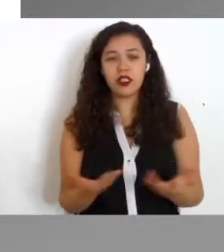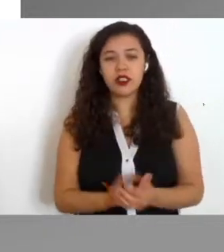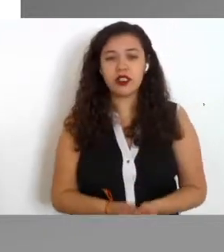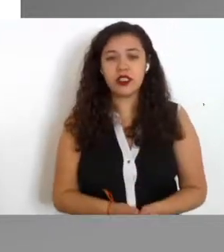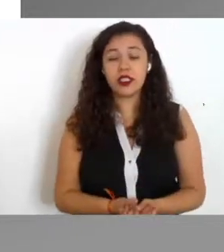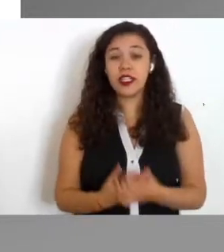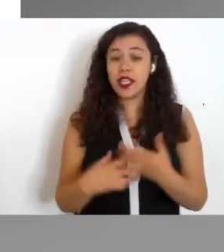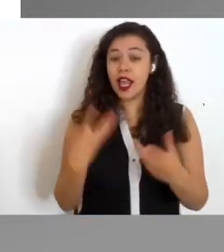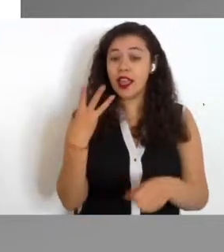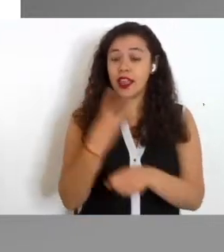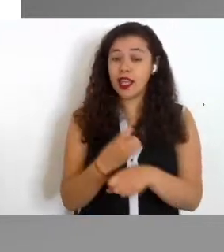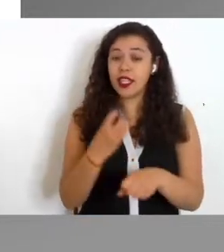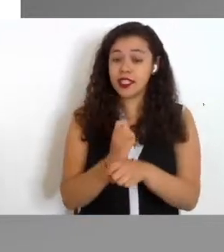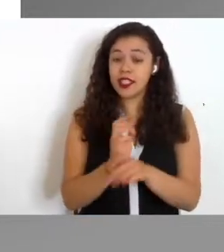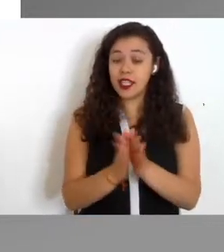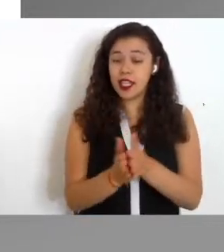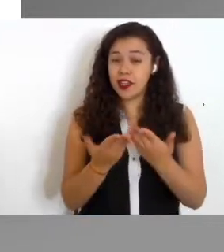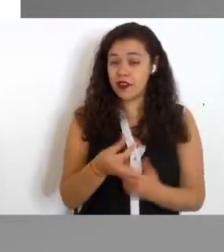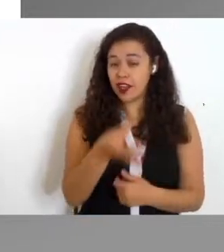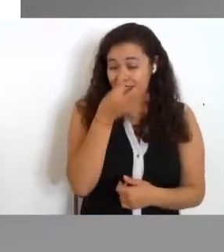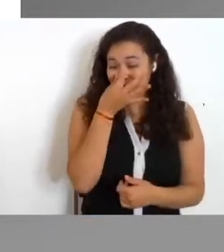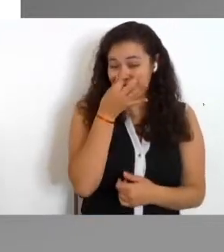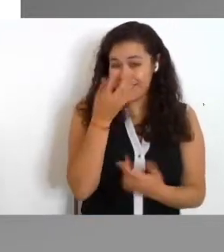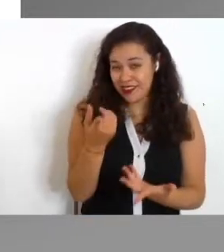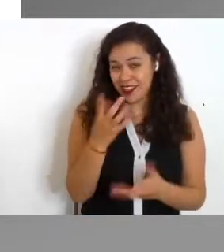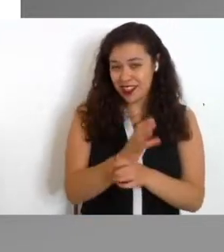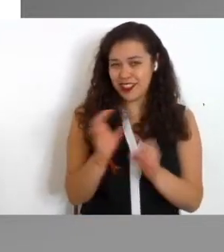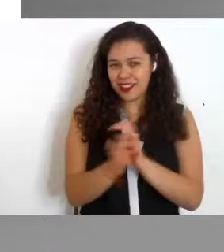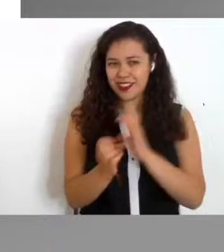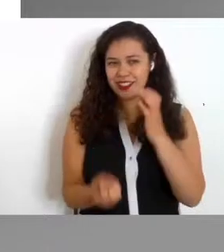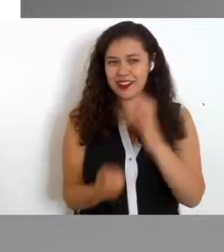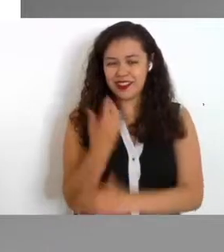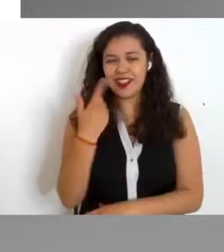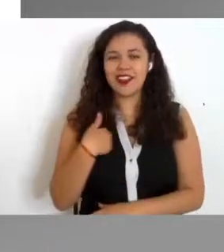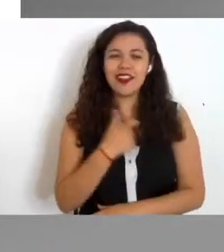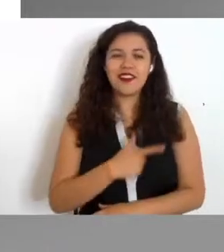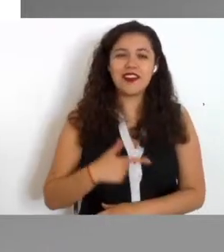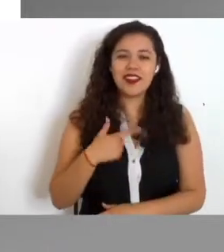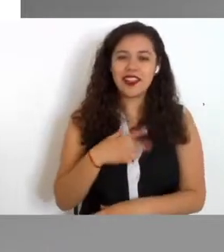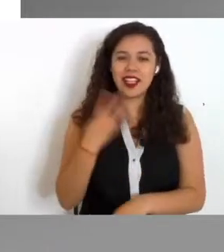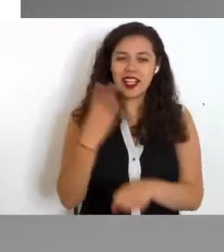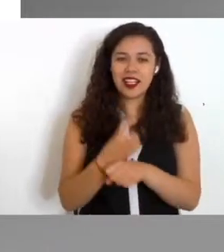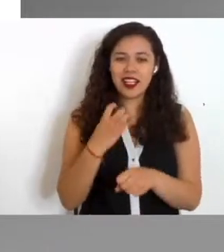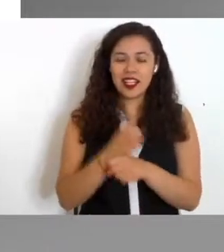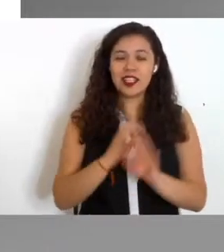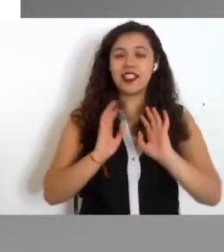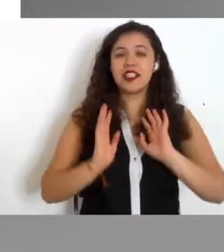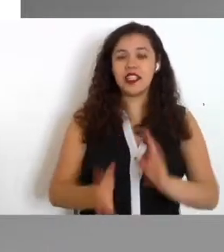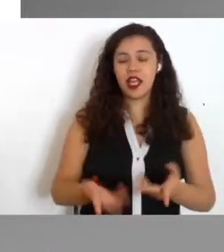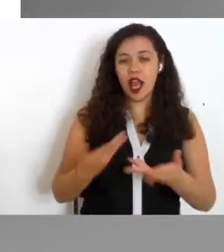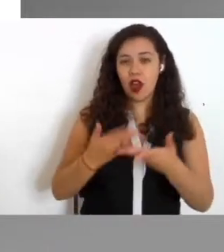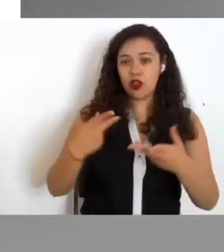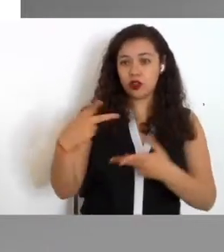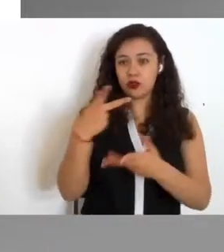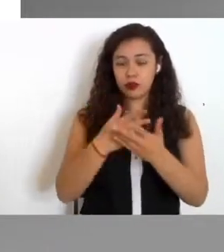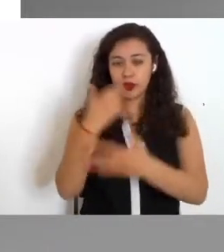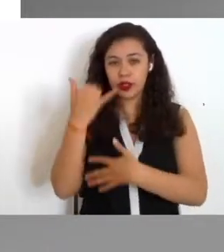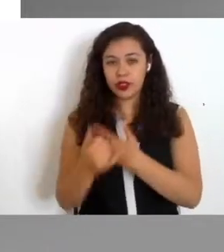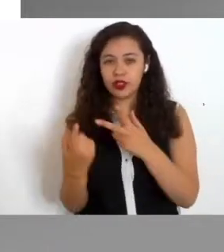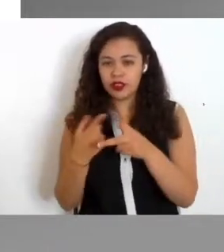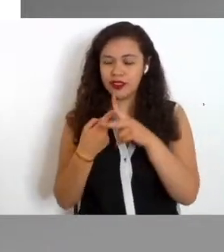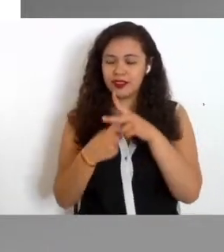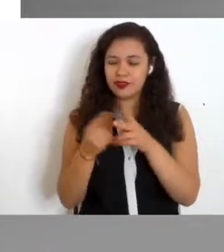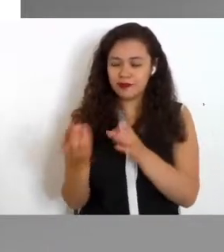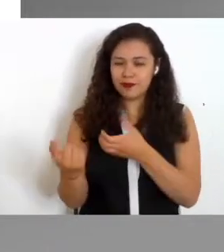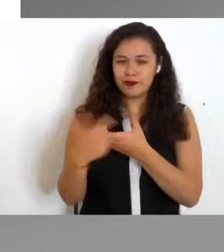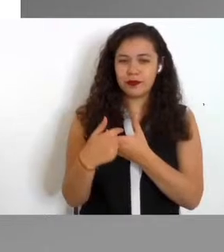el tercero ya con este tipo de innovaciones y me gustaría que en este tercero entrara este observatorio directamente, ¿no? La